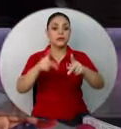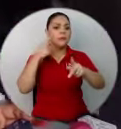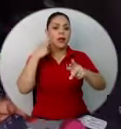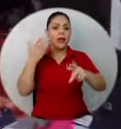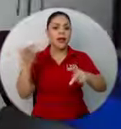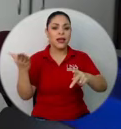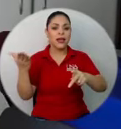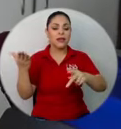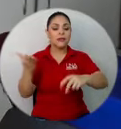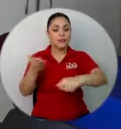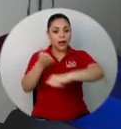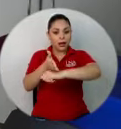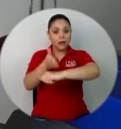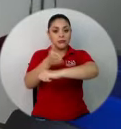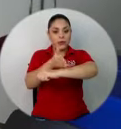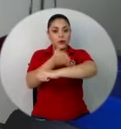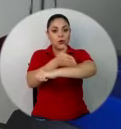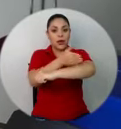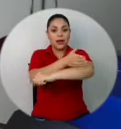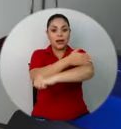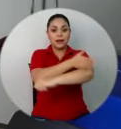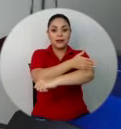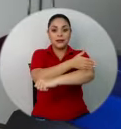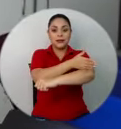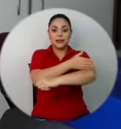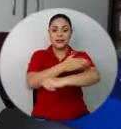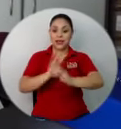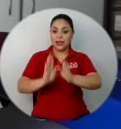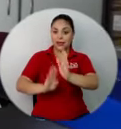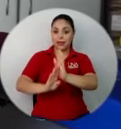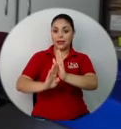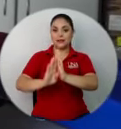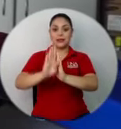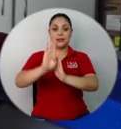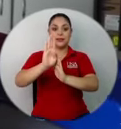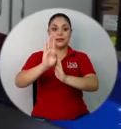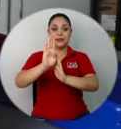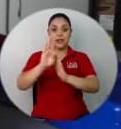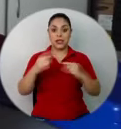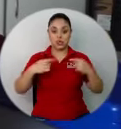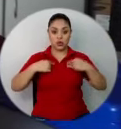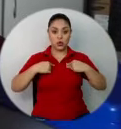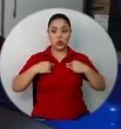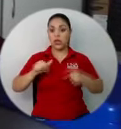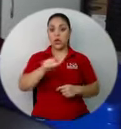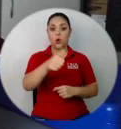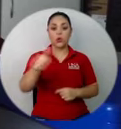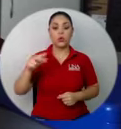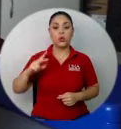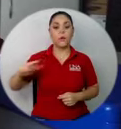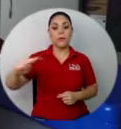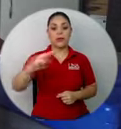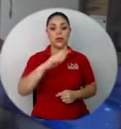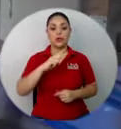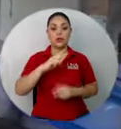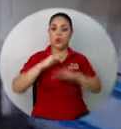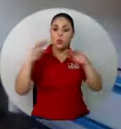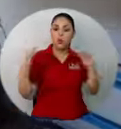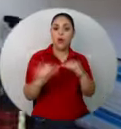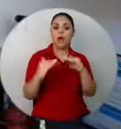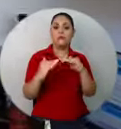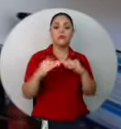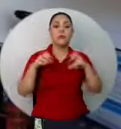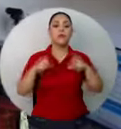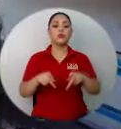saber que dentro de la organización, tanto mi persona como el resto de compañeros, compañeras, tenemos igualdad